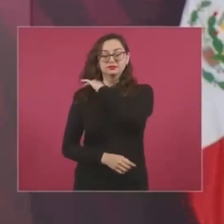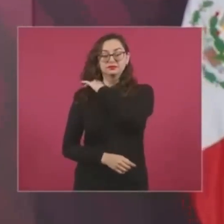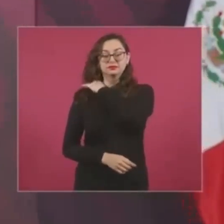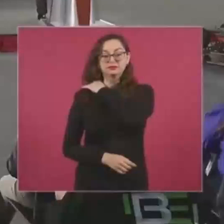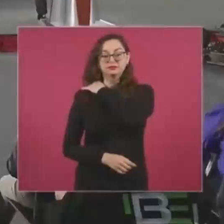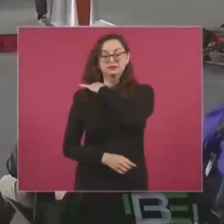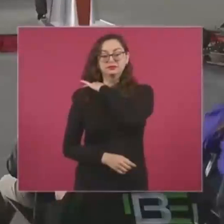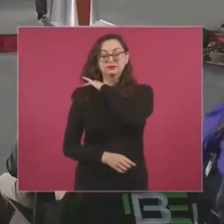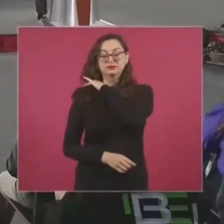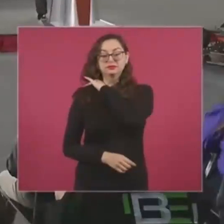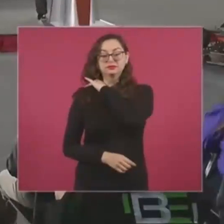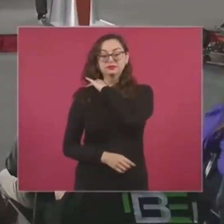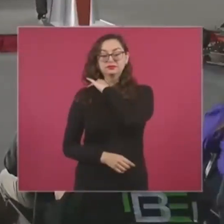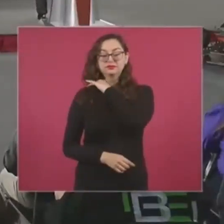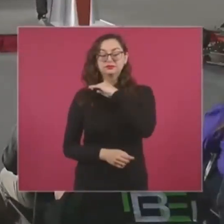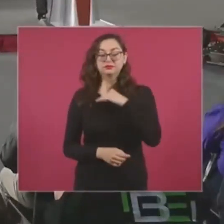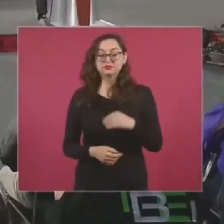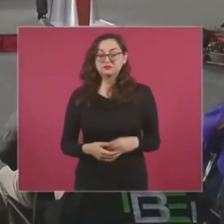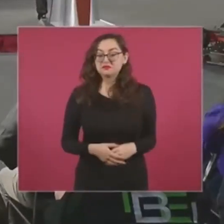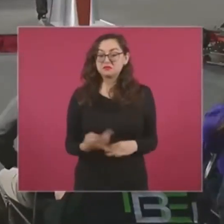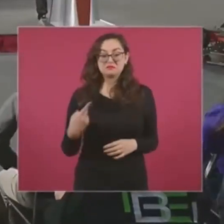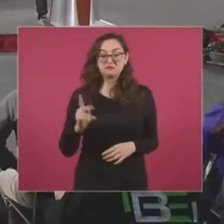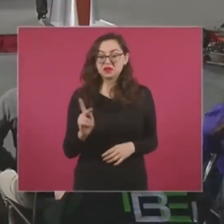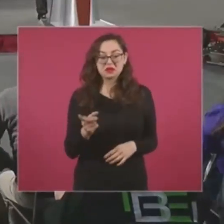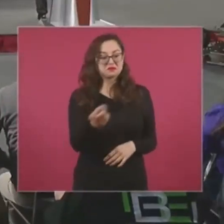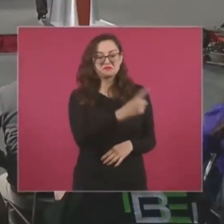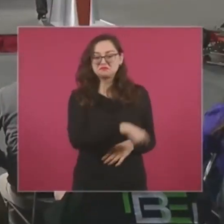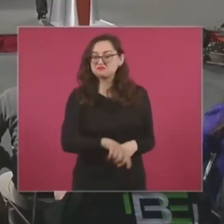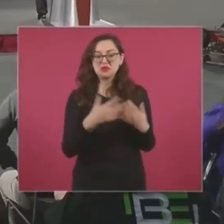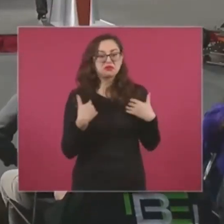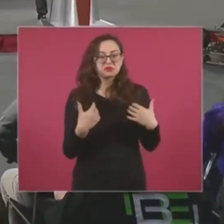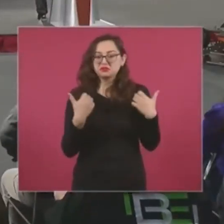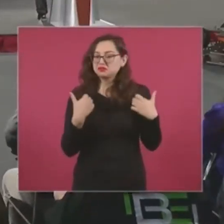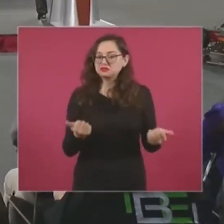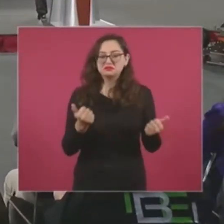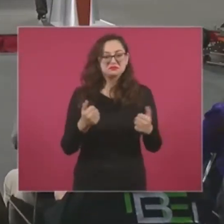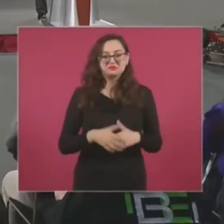Pero por lo que veo, no cambian.